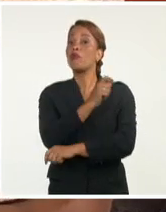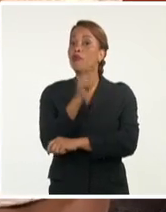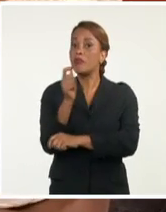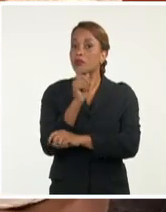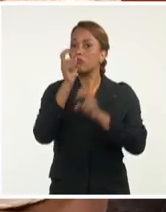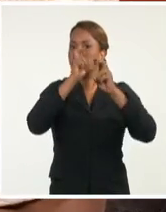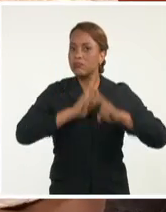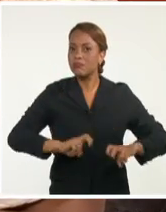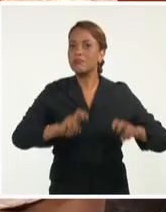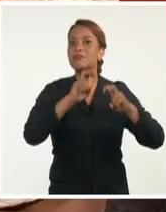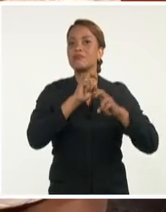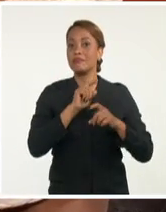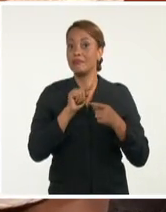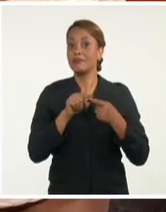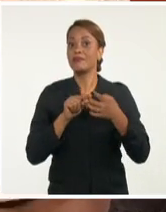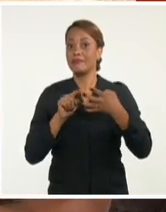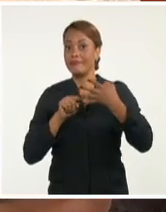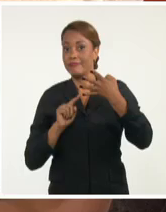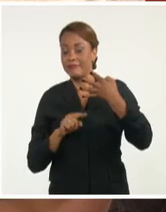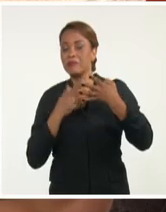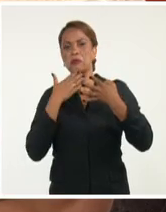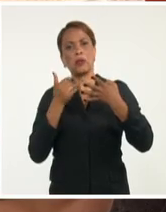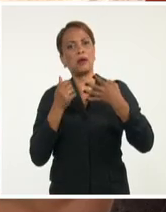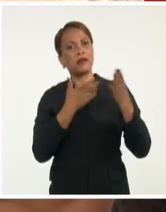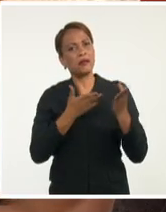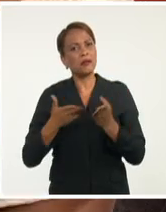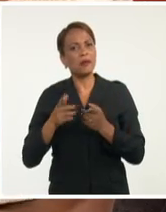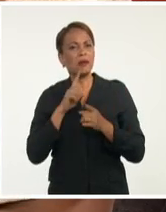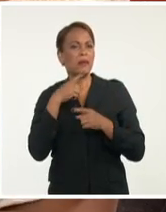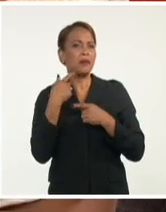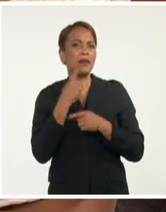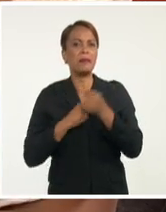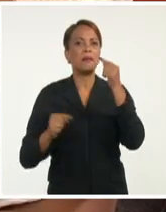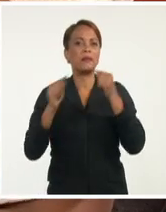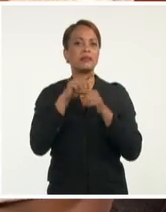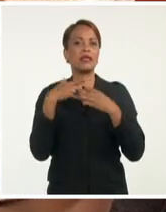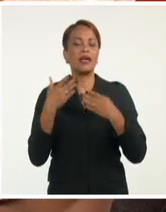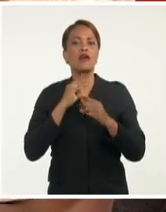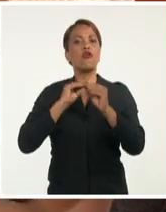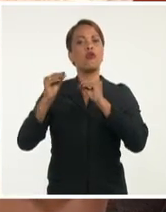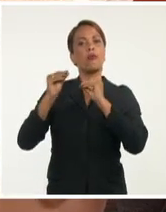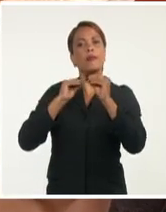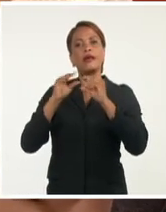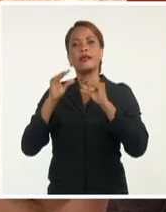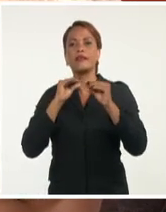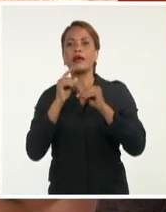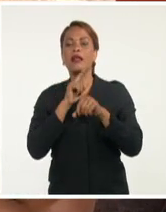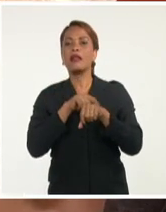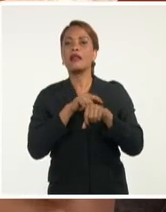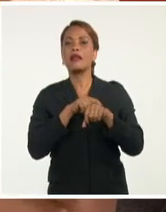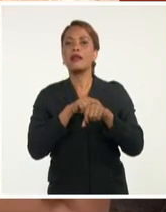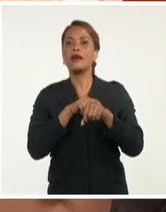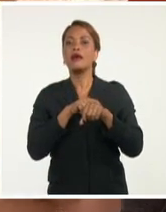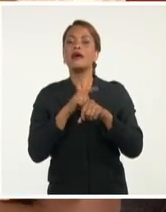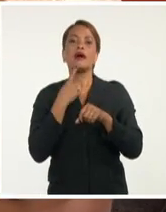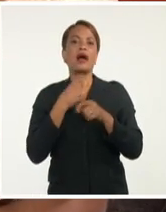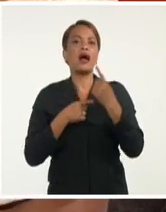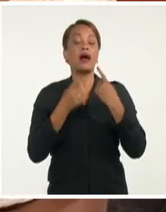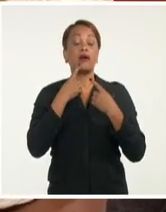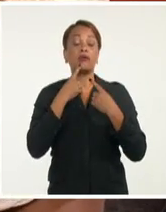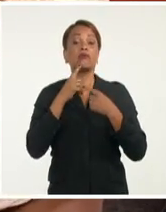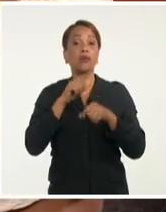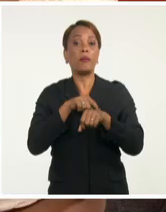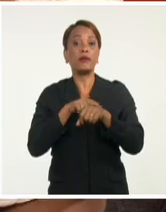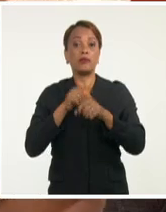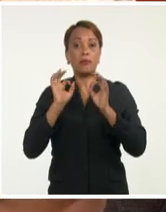investigador. También un placer recibirlo, sobre todo para conversar sobre un tema que en estos días tan convulsos que ha